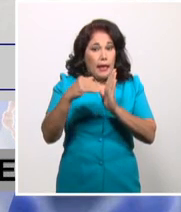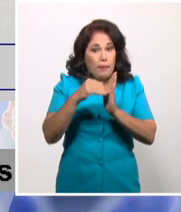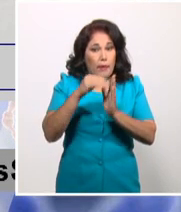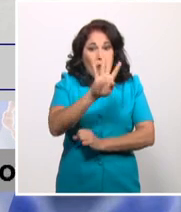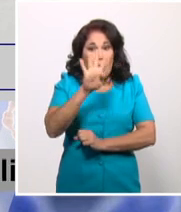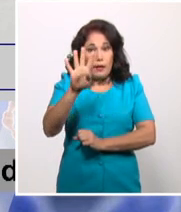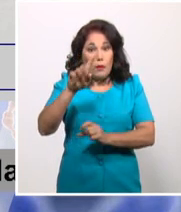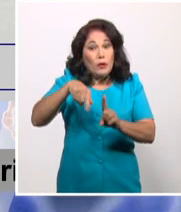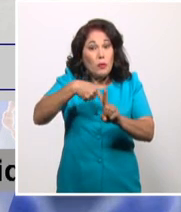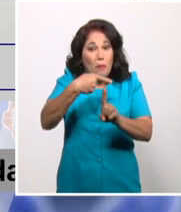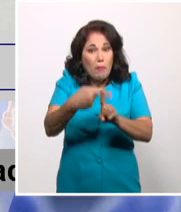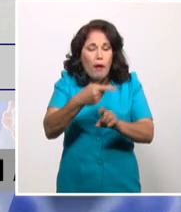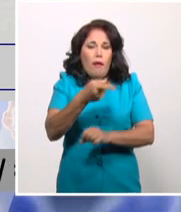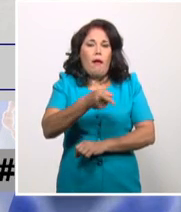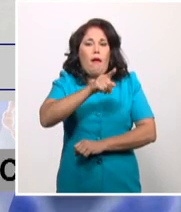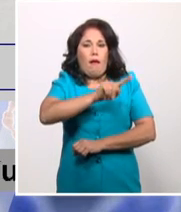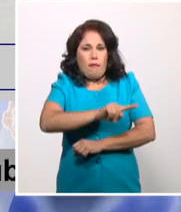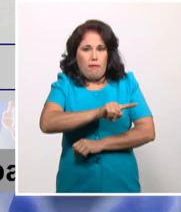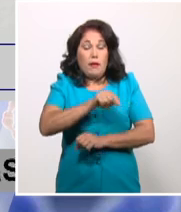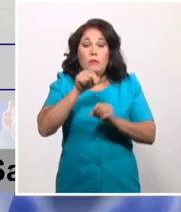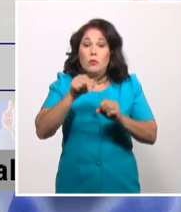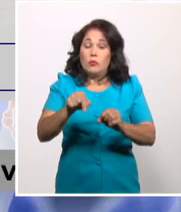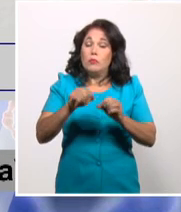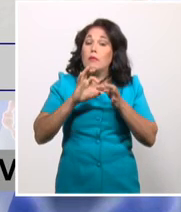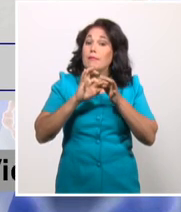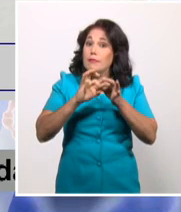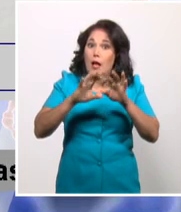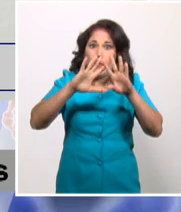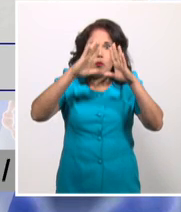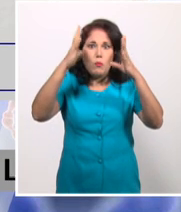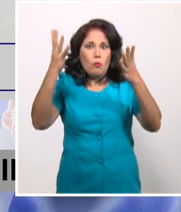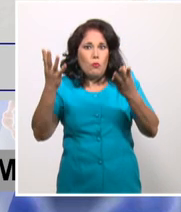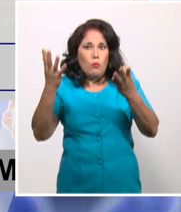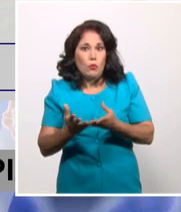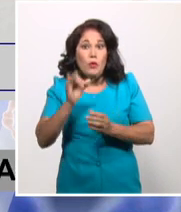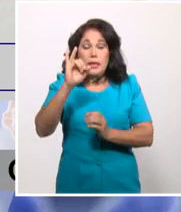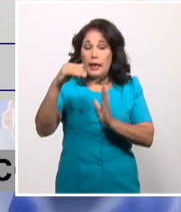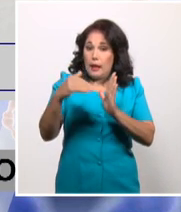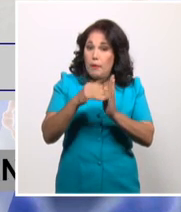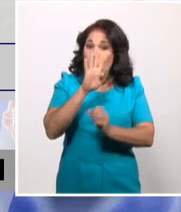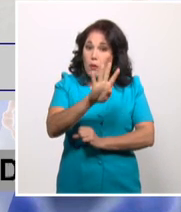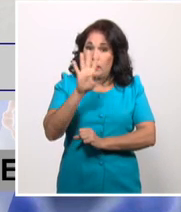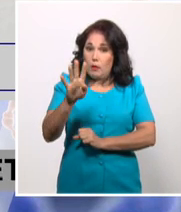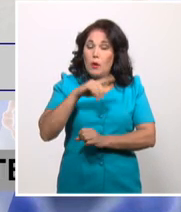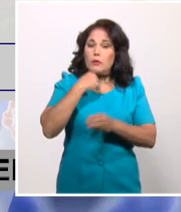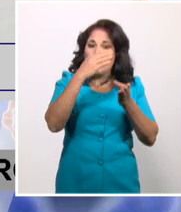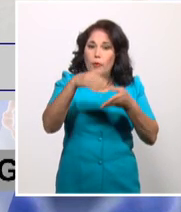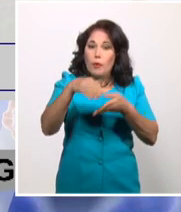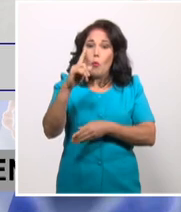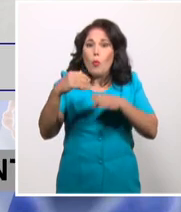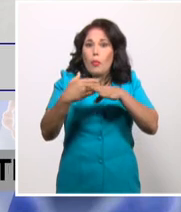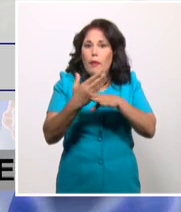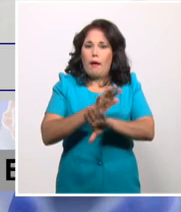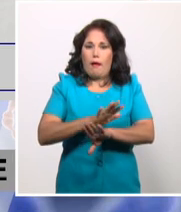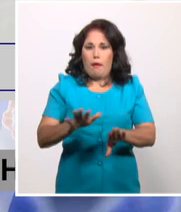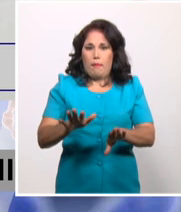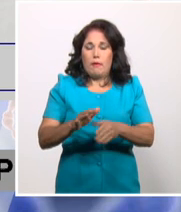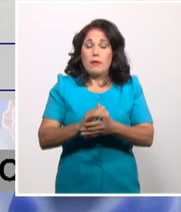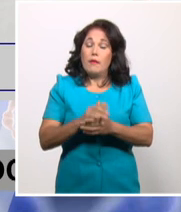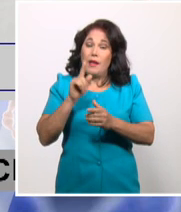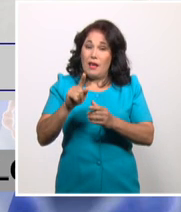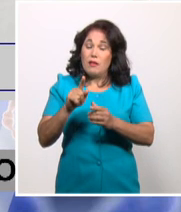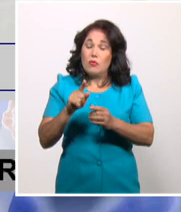7.044 más que el día anterior. Por lo tanto, estamos hablando de 7.044 fallecidos en un solo día. Esto da